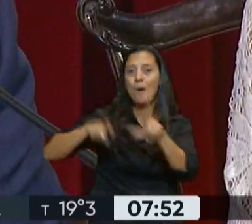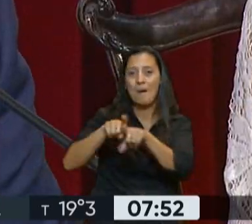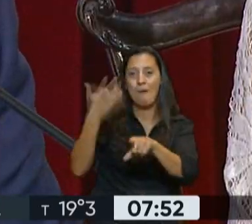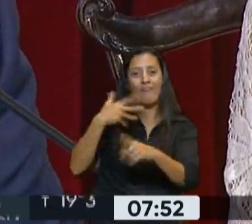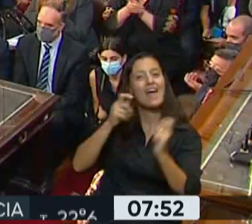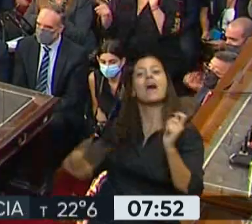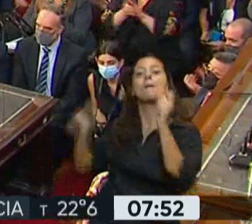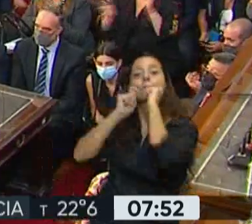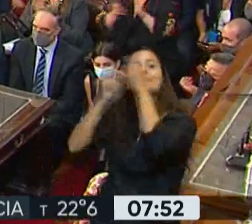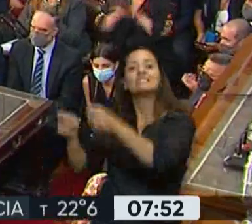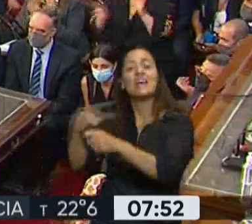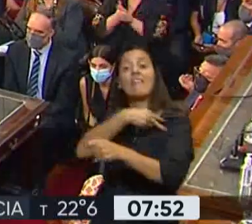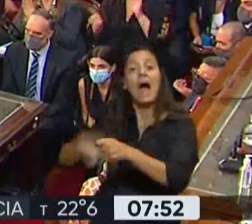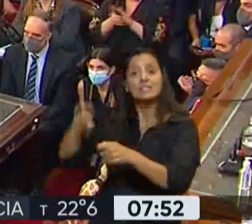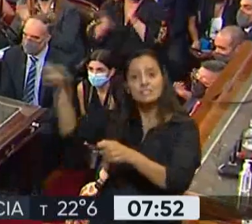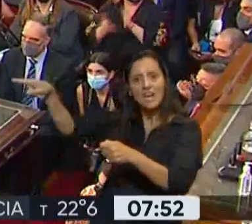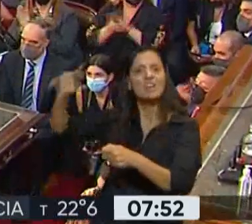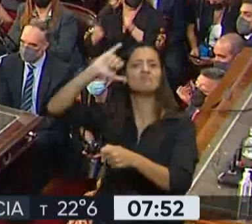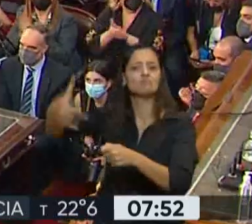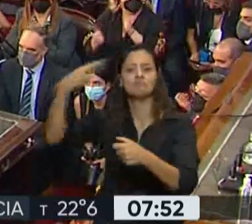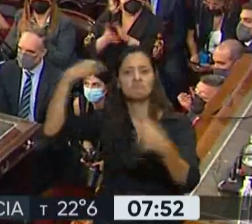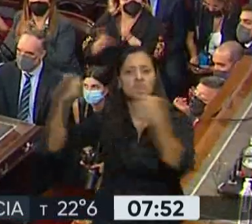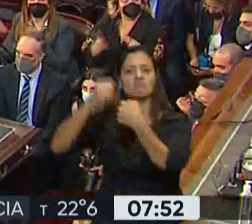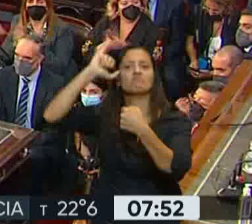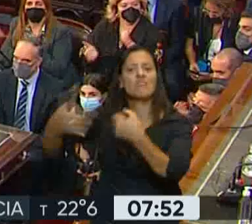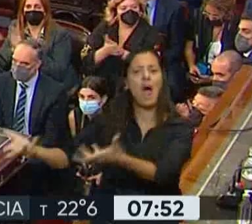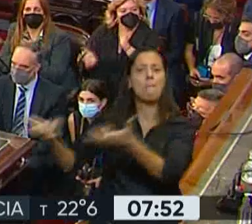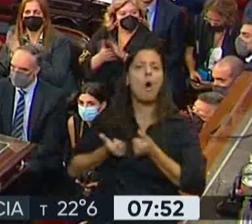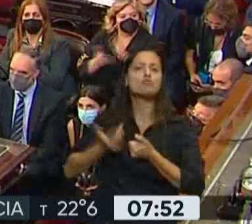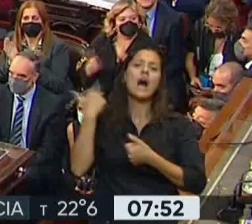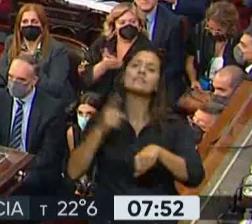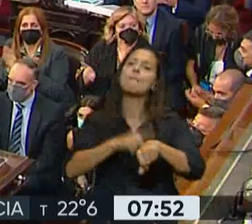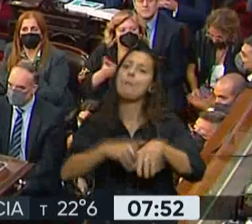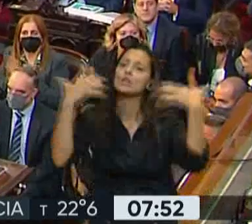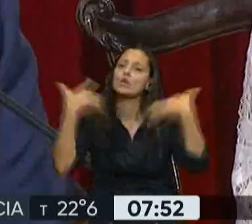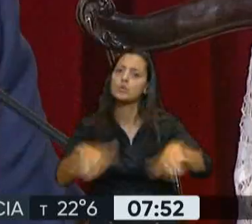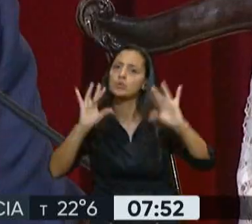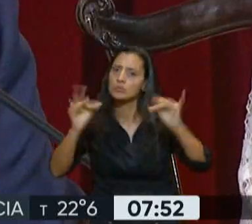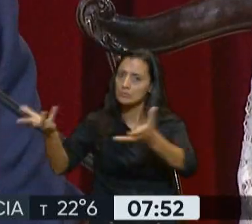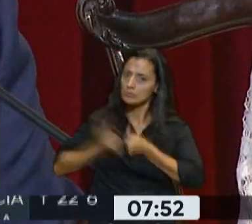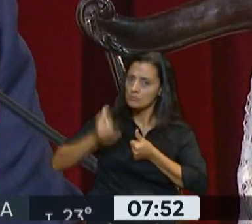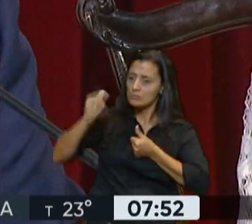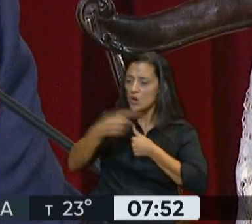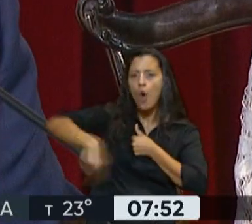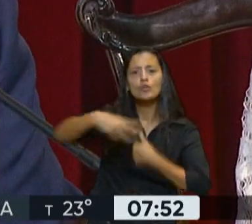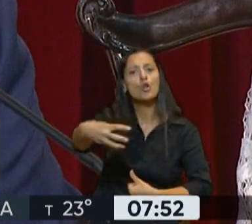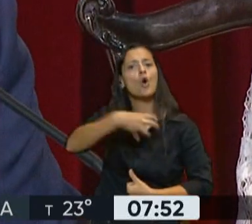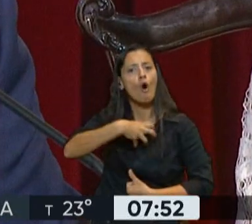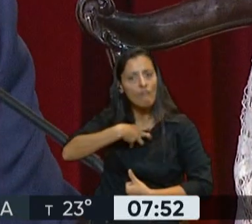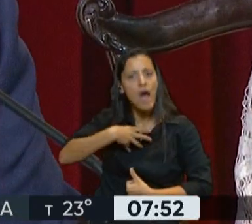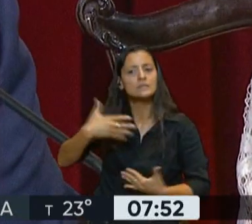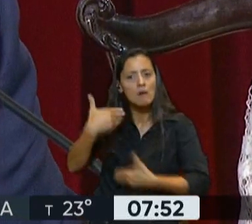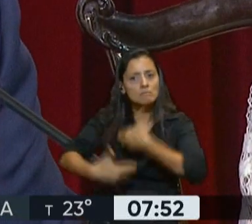oficial. China siempre nos ha apoyado en los momentos difíciles y confiamos en que pronto